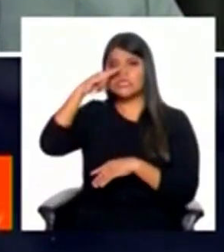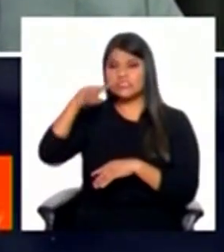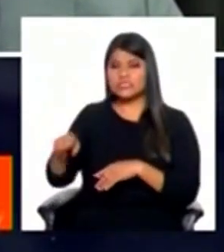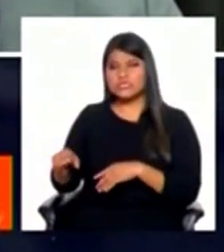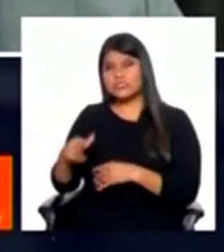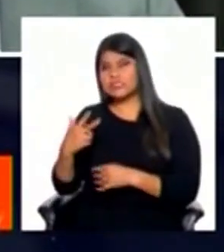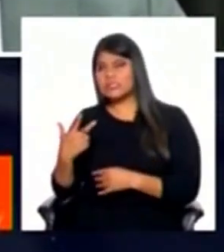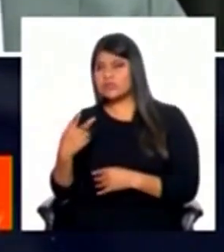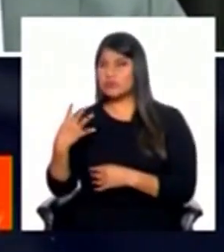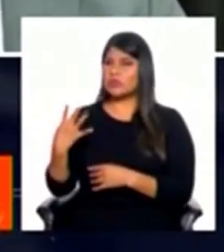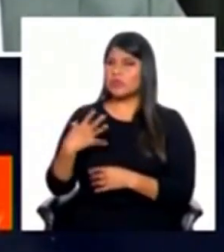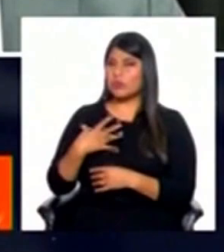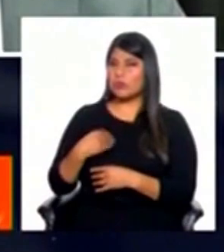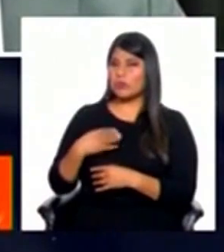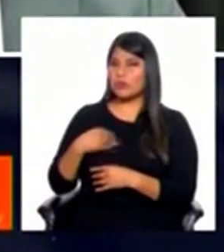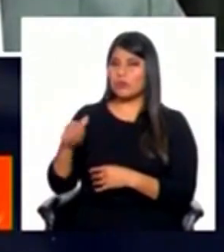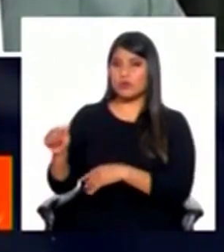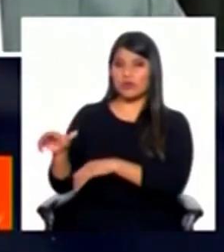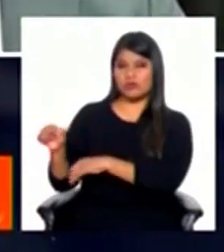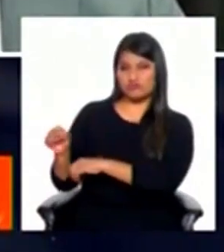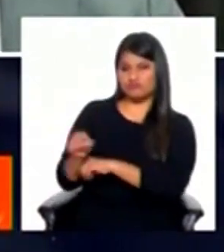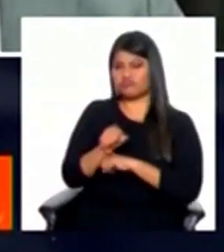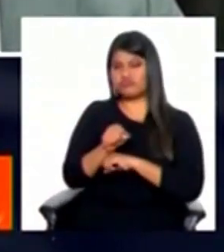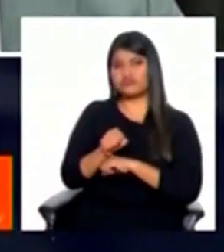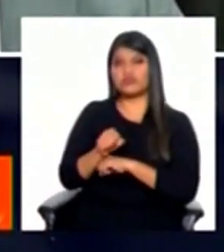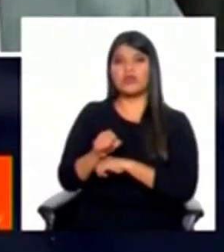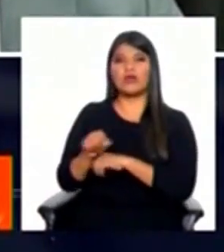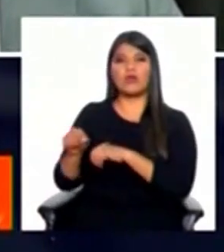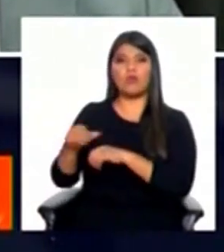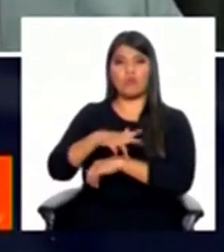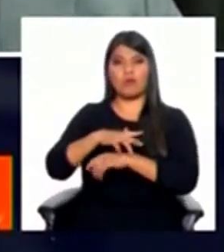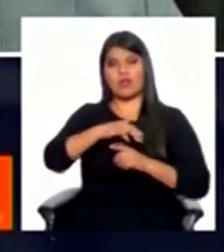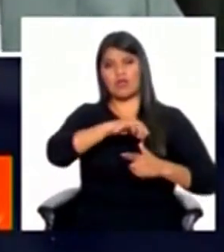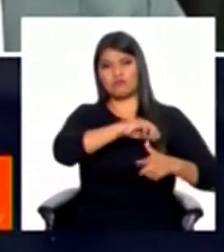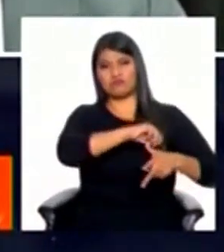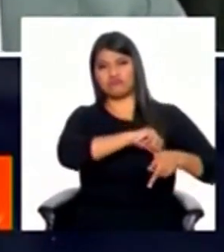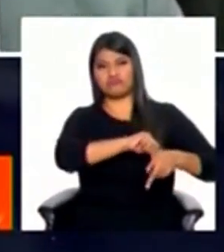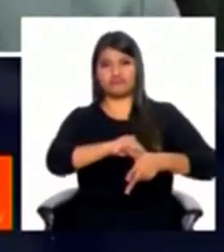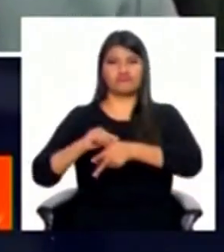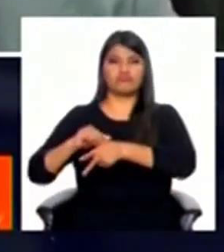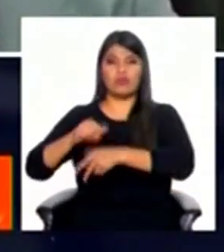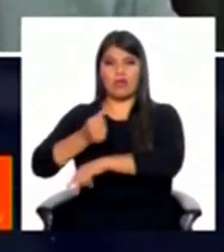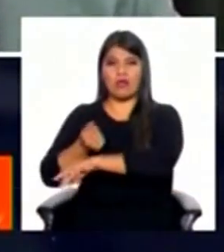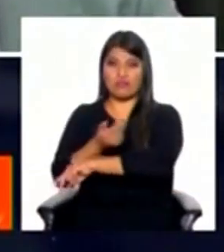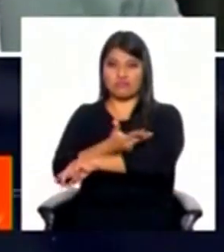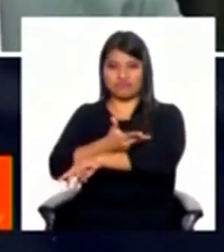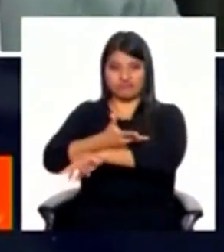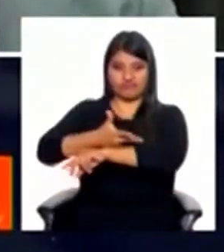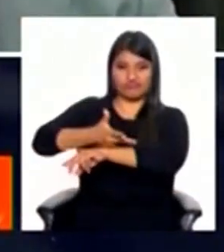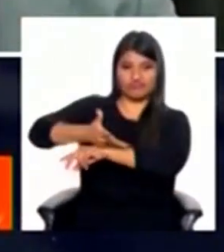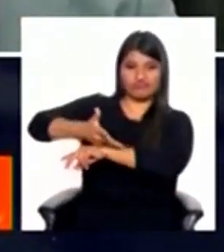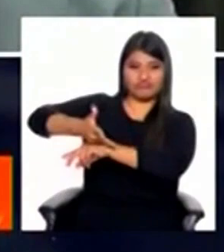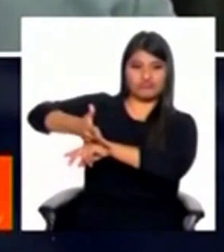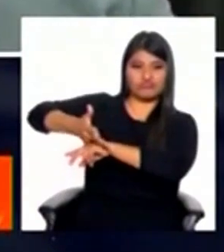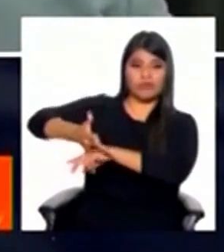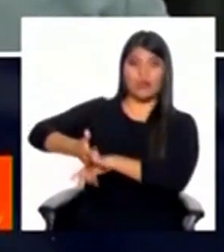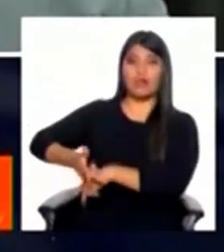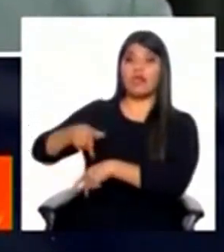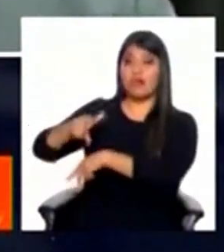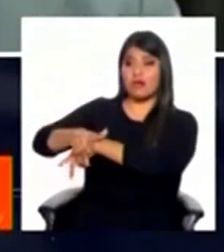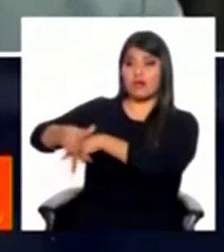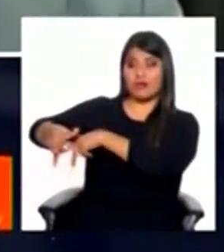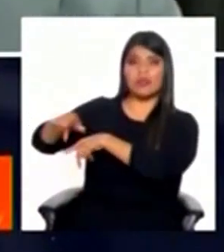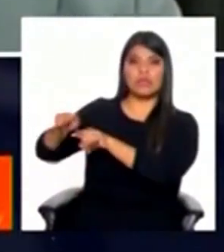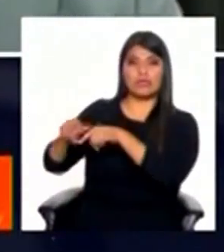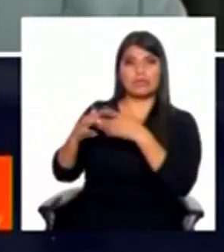de 3 o 4 años de edad. Todo el país se ha consternado con estas imágenes y el Ministerio ha manifestado su enérgico rechazo a ello.